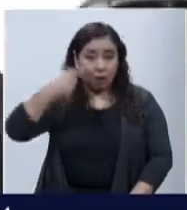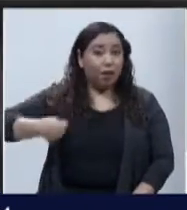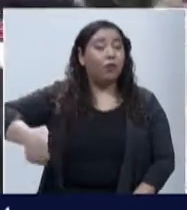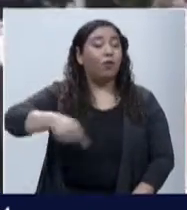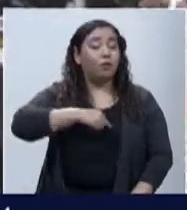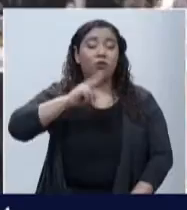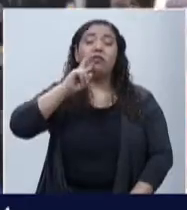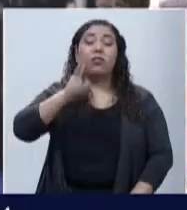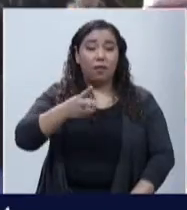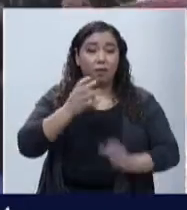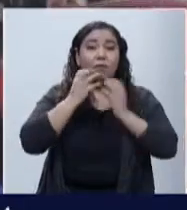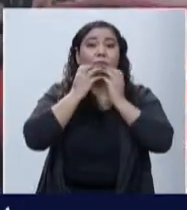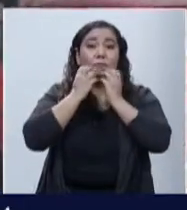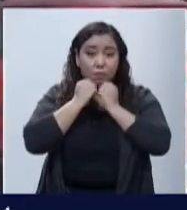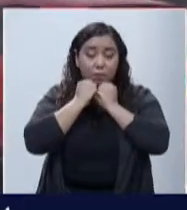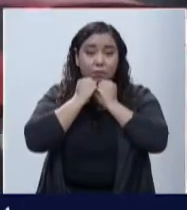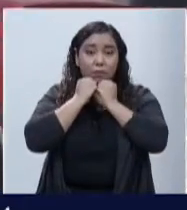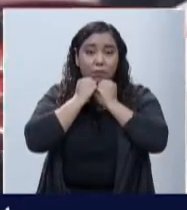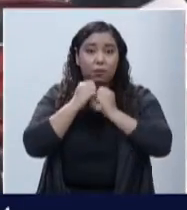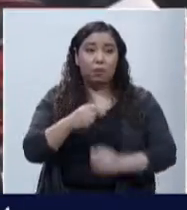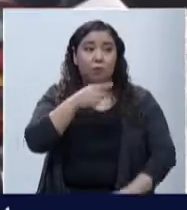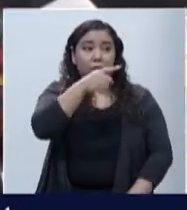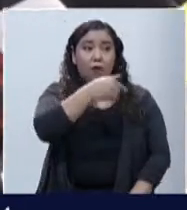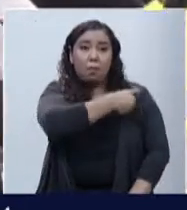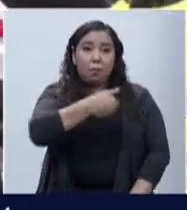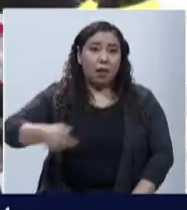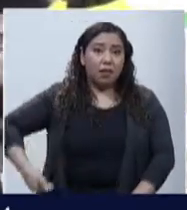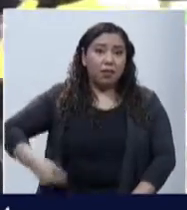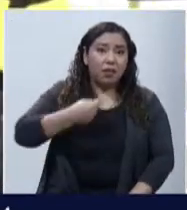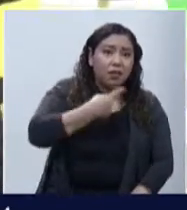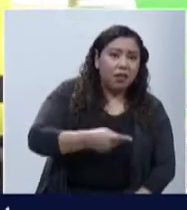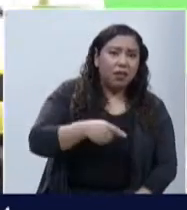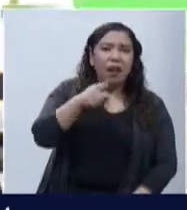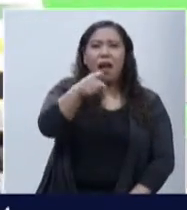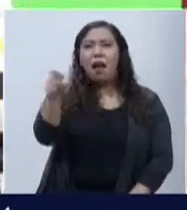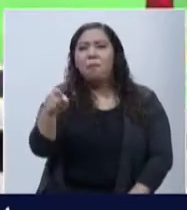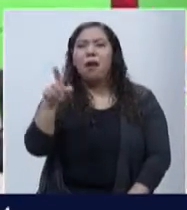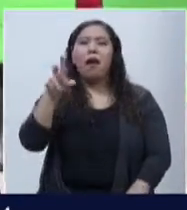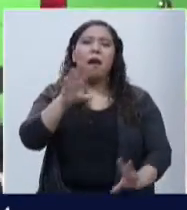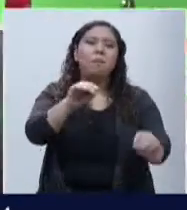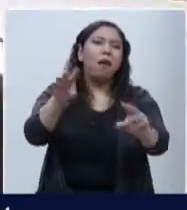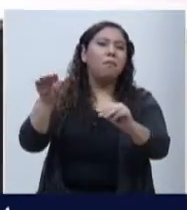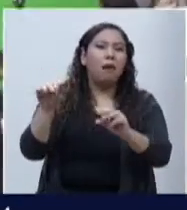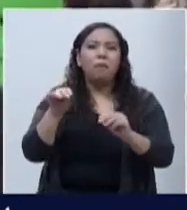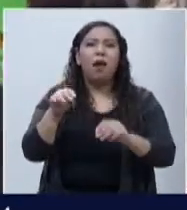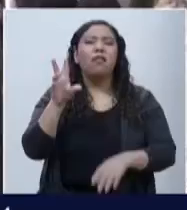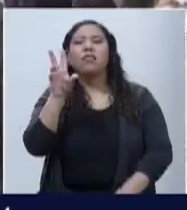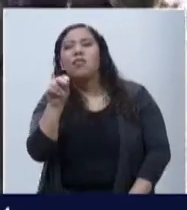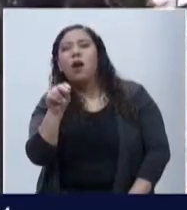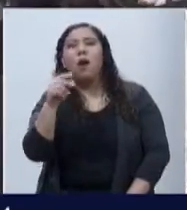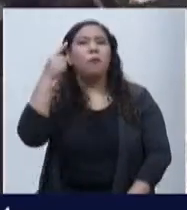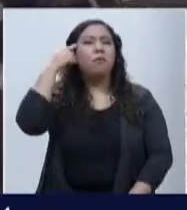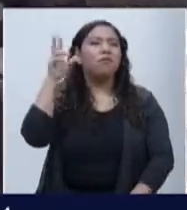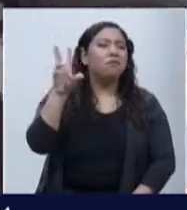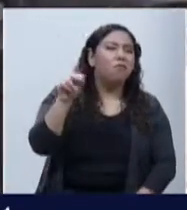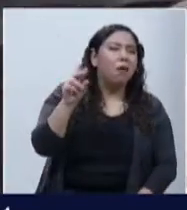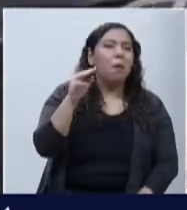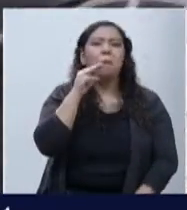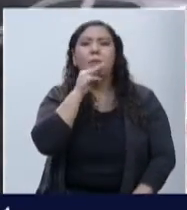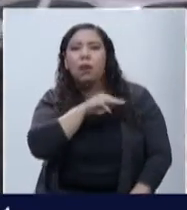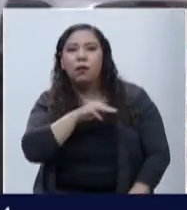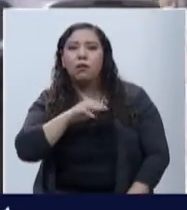lo declaró había muchas personas que dijeron no eso no va a ocurrir eso no va a pasar tenía muchas dudas pero el